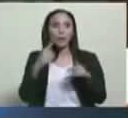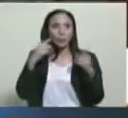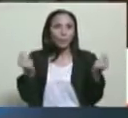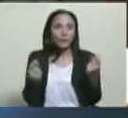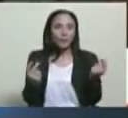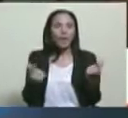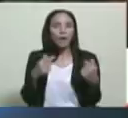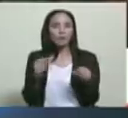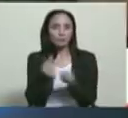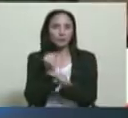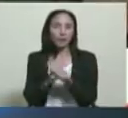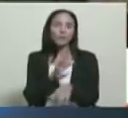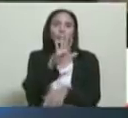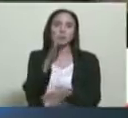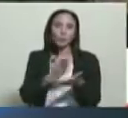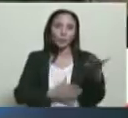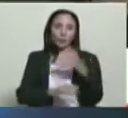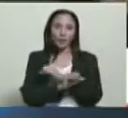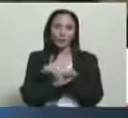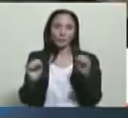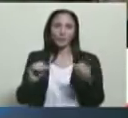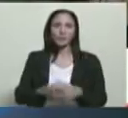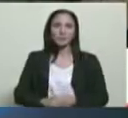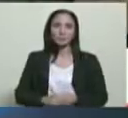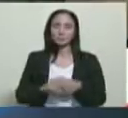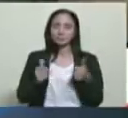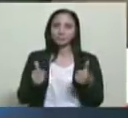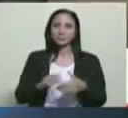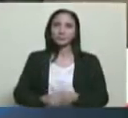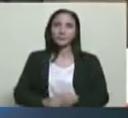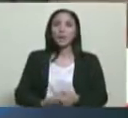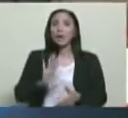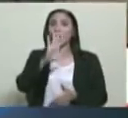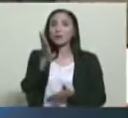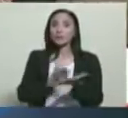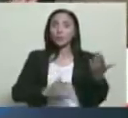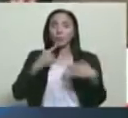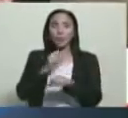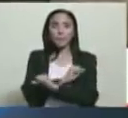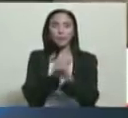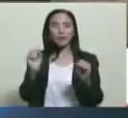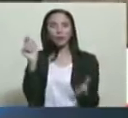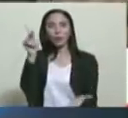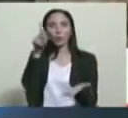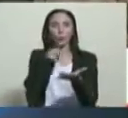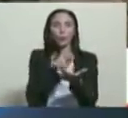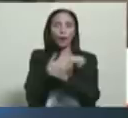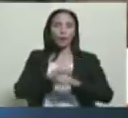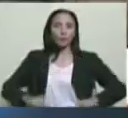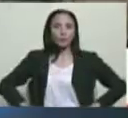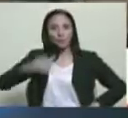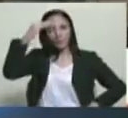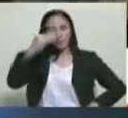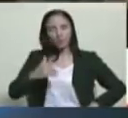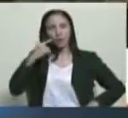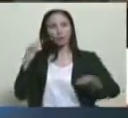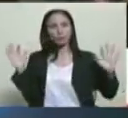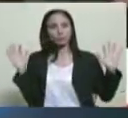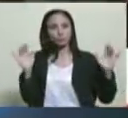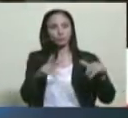Activadísimo. Me alegra. Yo a las 5:30 de la mañana llegué a la Academia Militar del